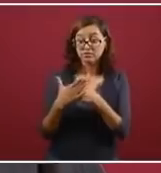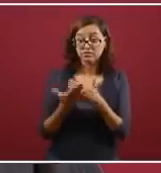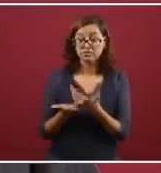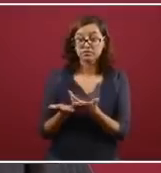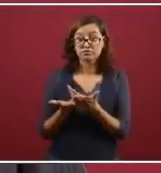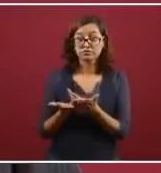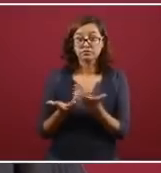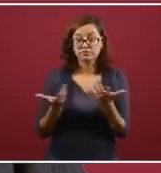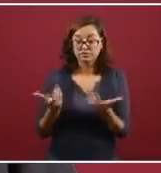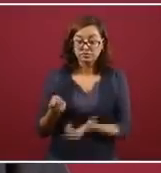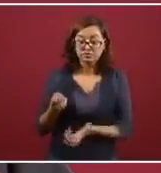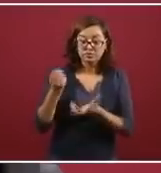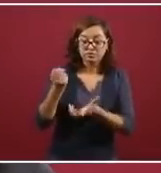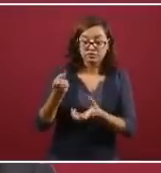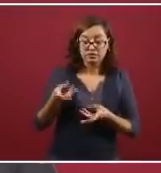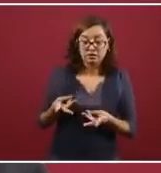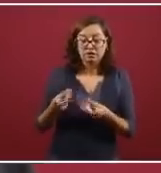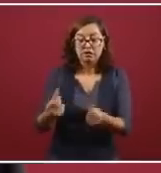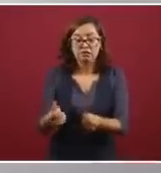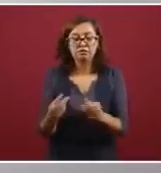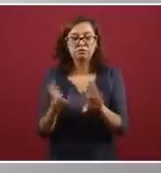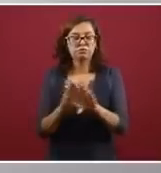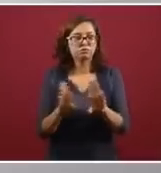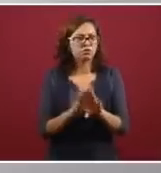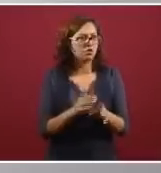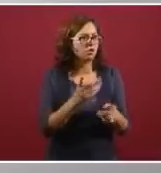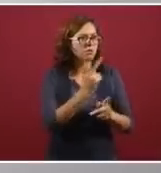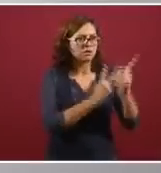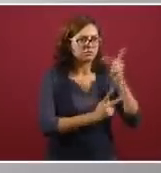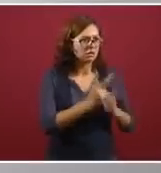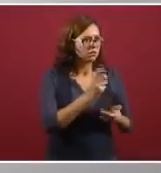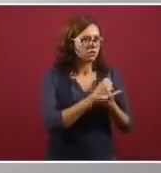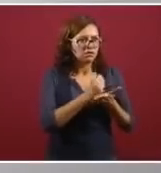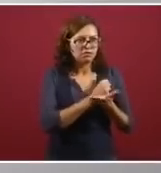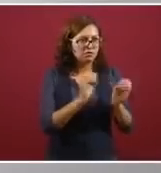aumenta la deuda, si no aumentan los impuestos,